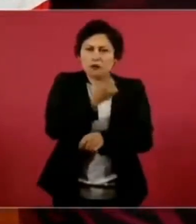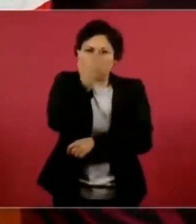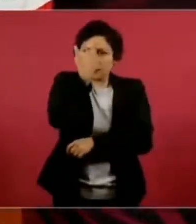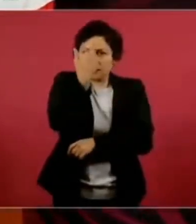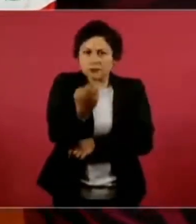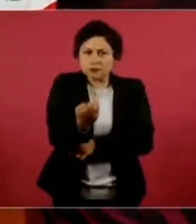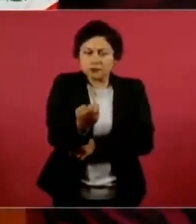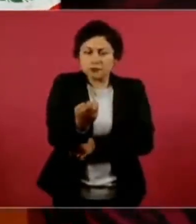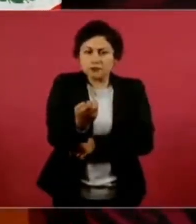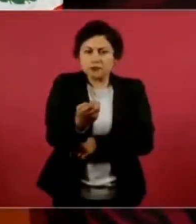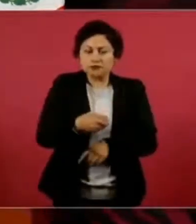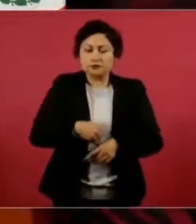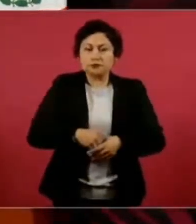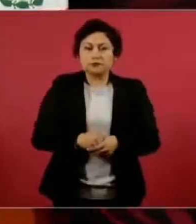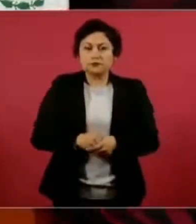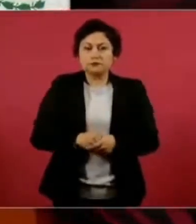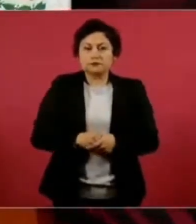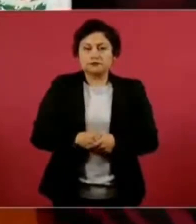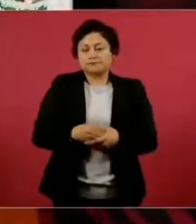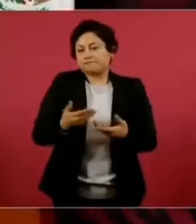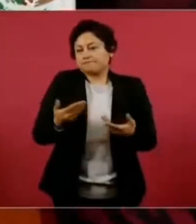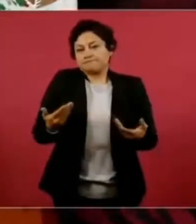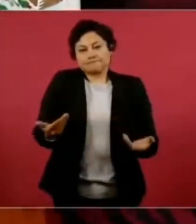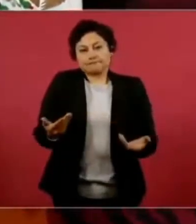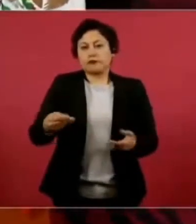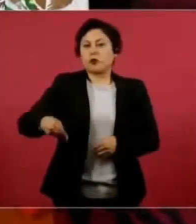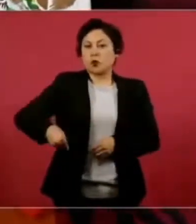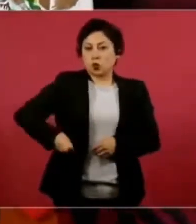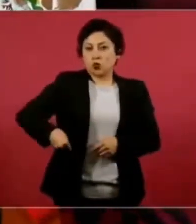en las presidencias.